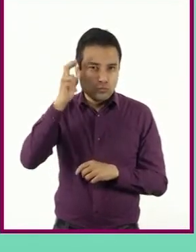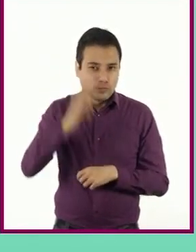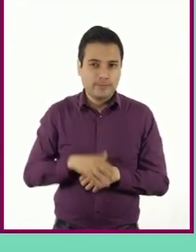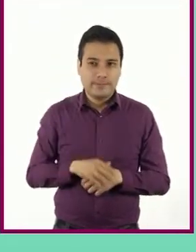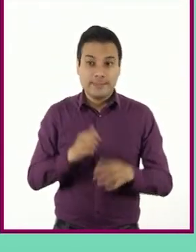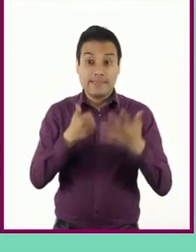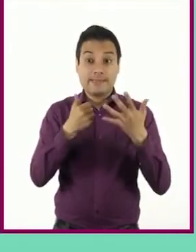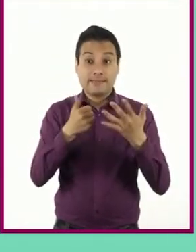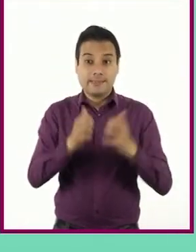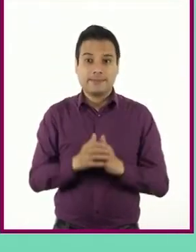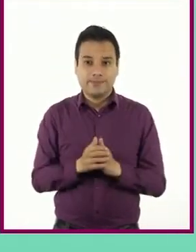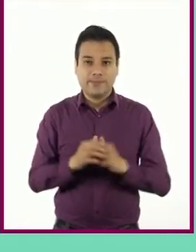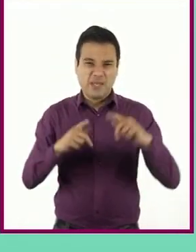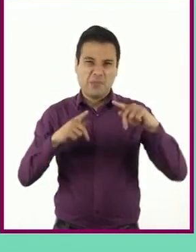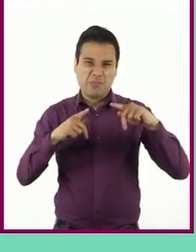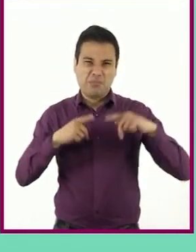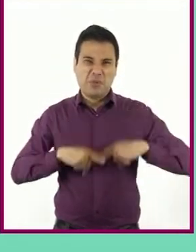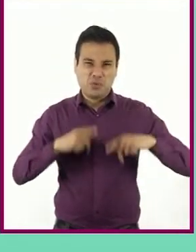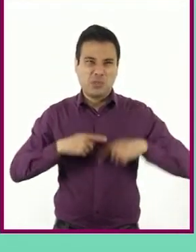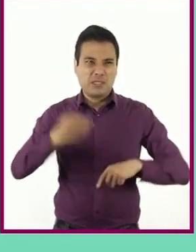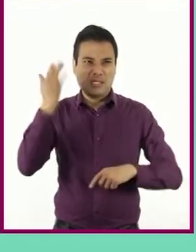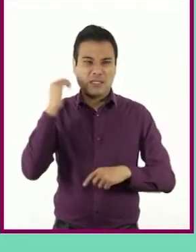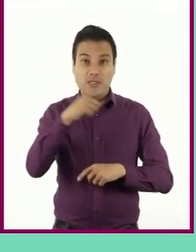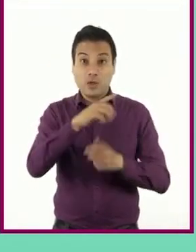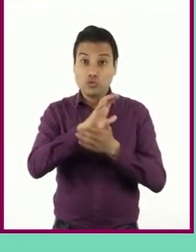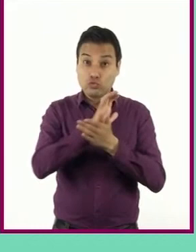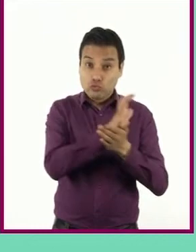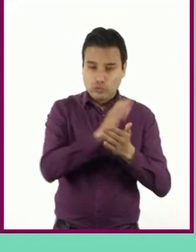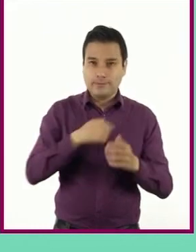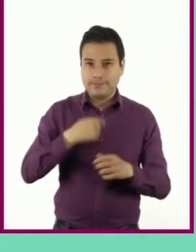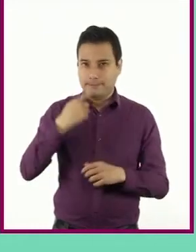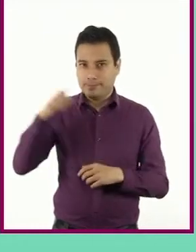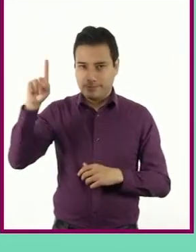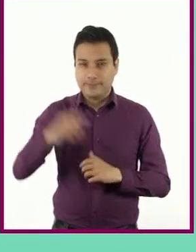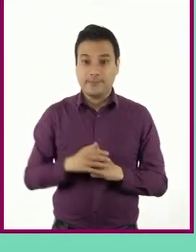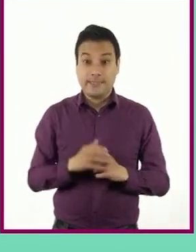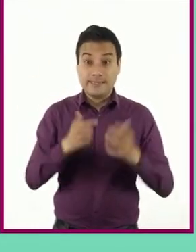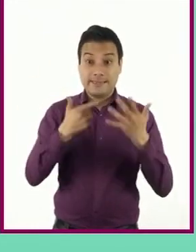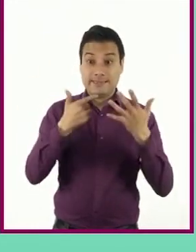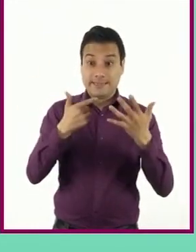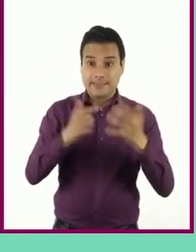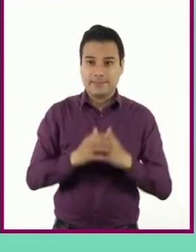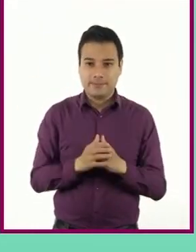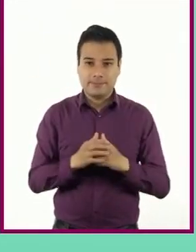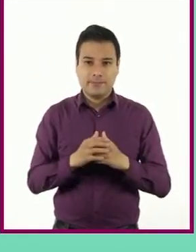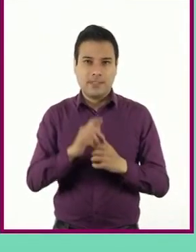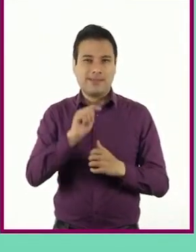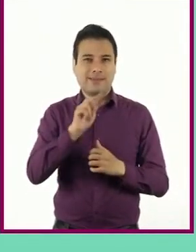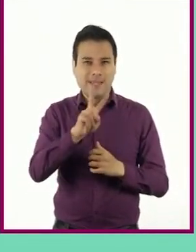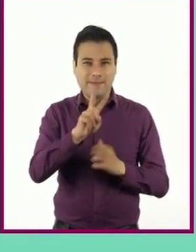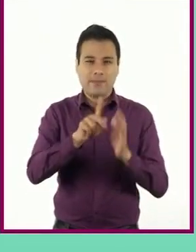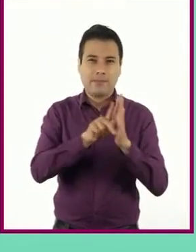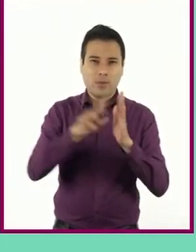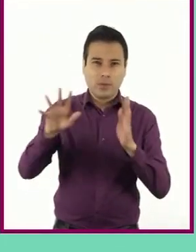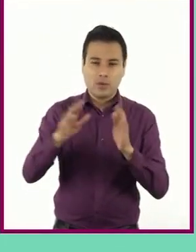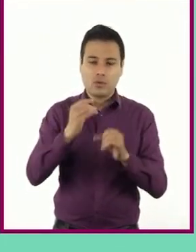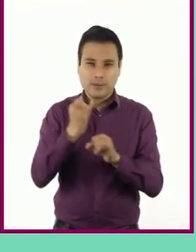las voces de quienes han sufrido las consecuencias de estos actos. 7. Crear conciencia en los medios de